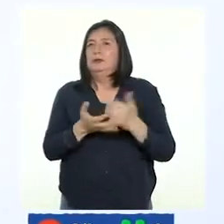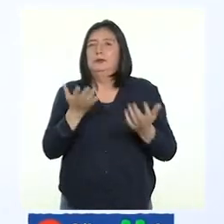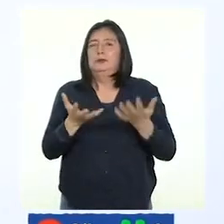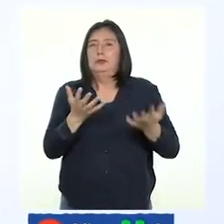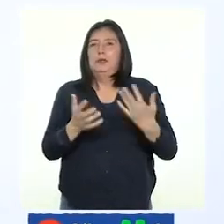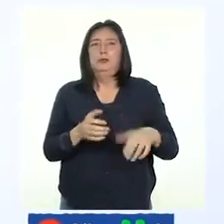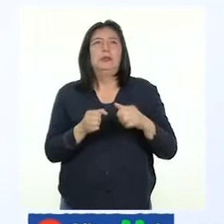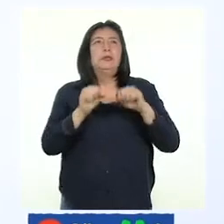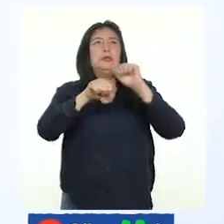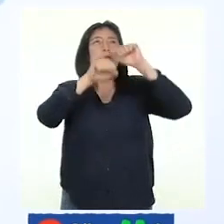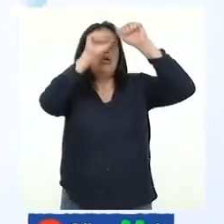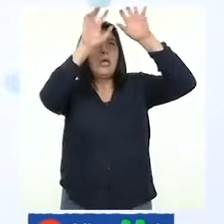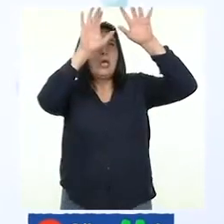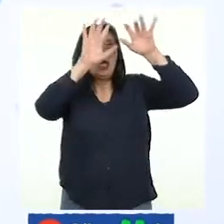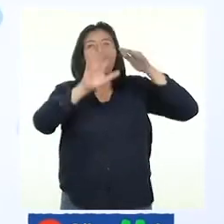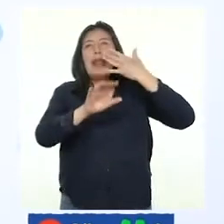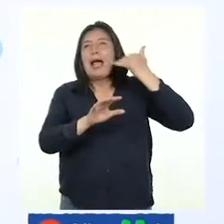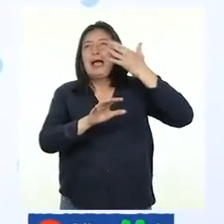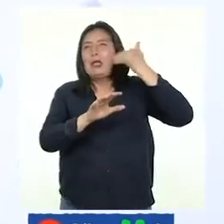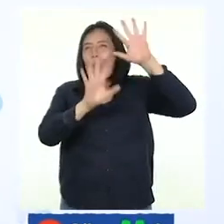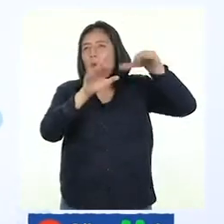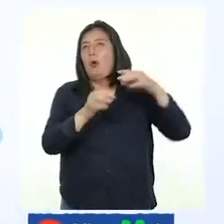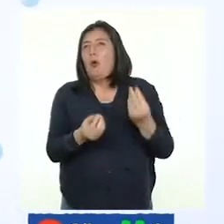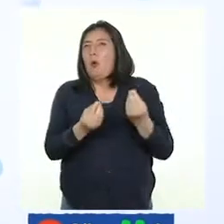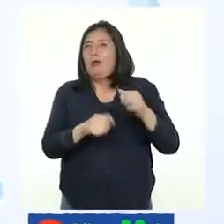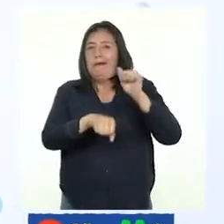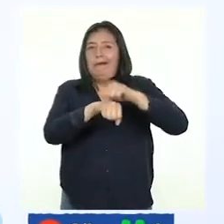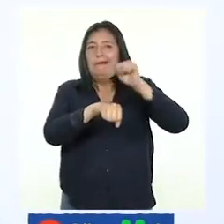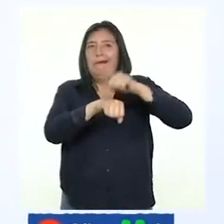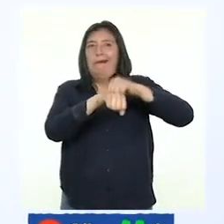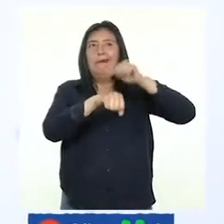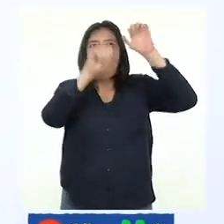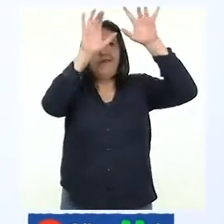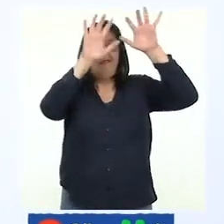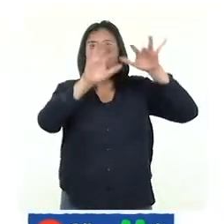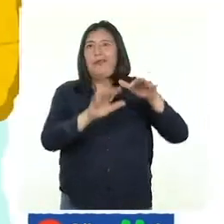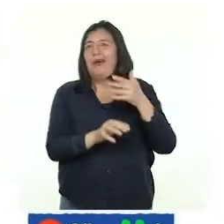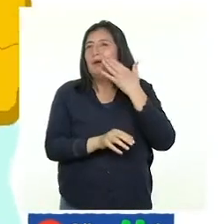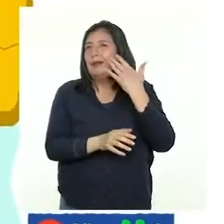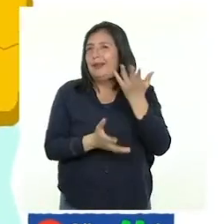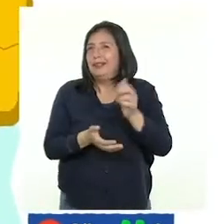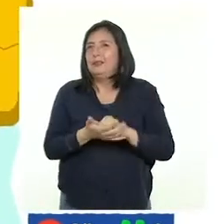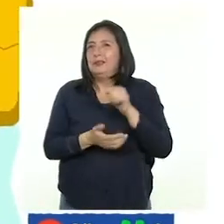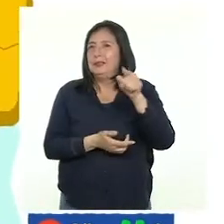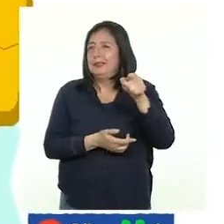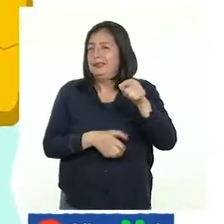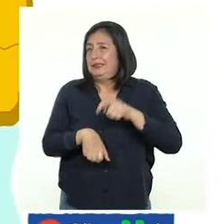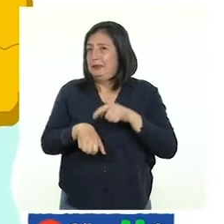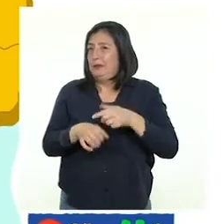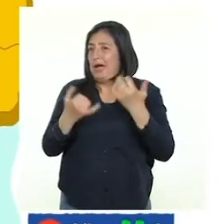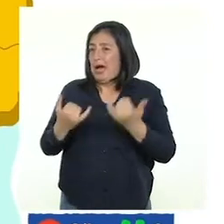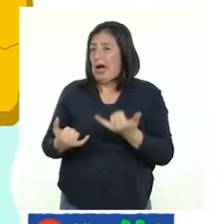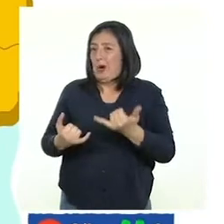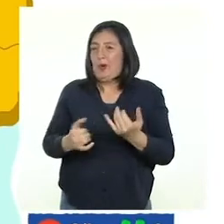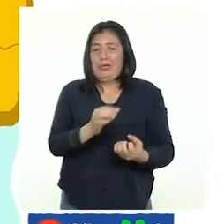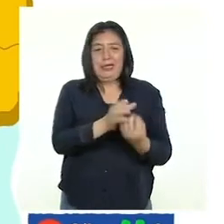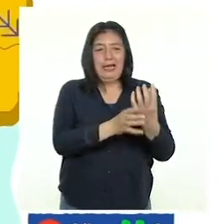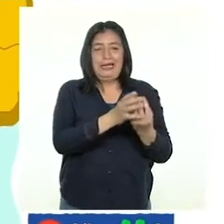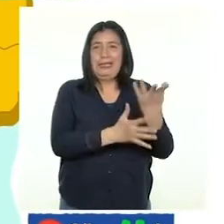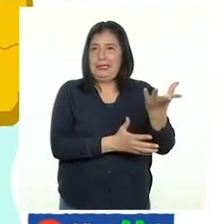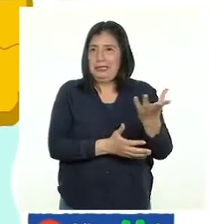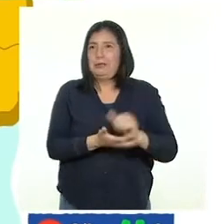puede ser nieve o también granizo. En este preciso momento en